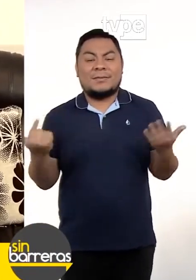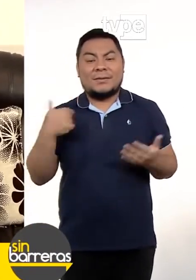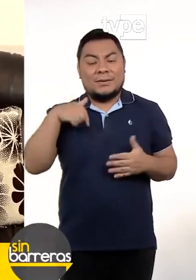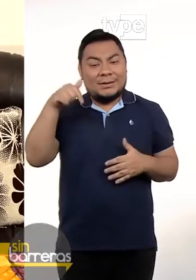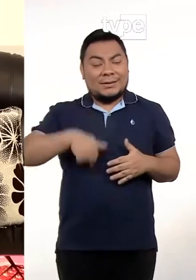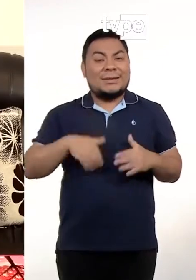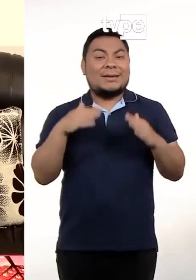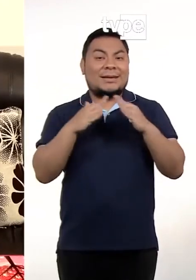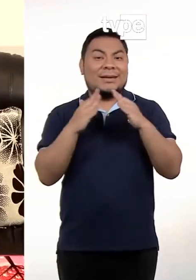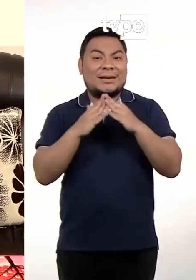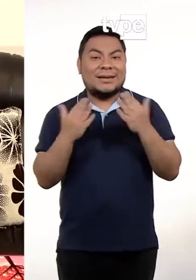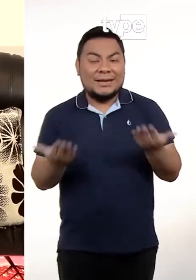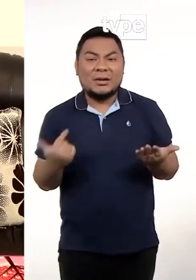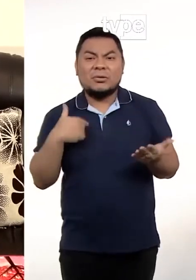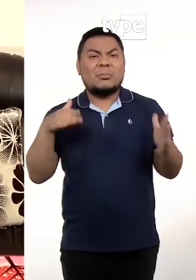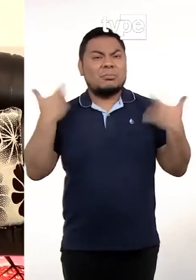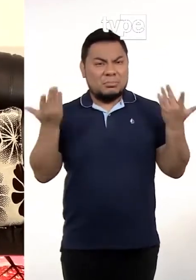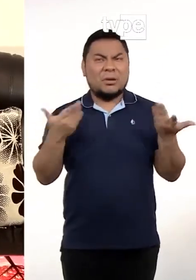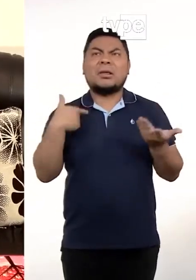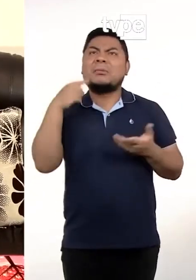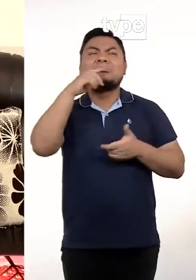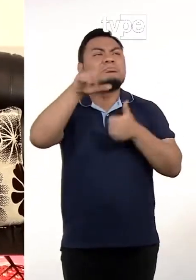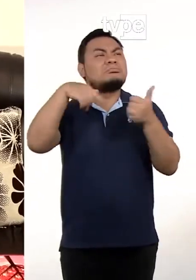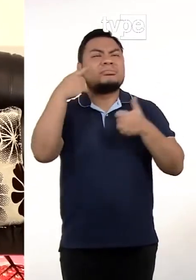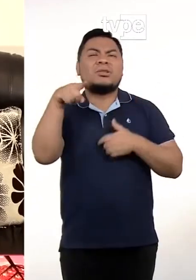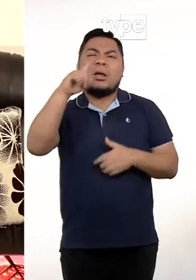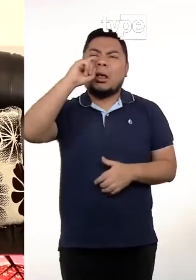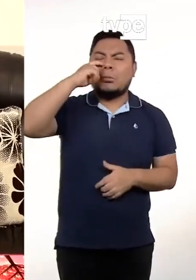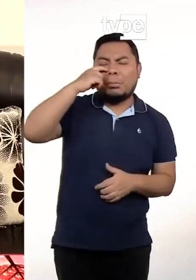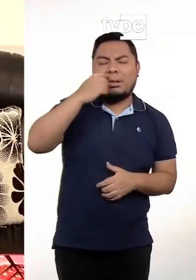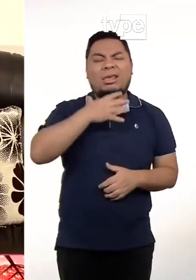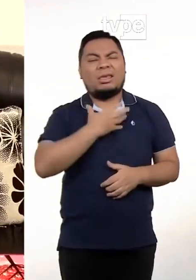Que acá en la casa también uno puede distraerse